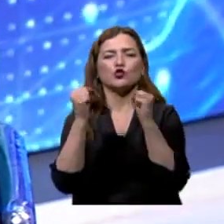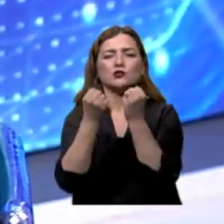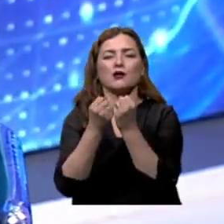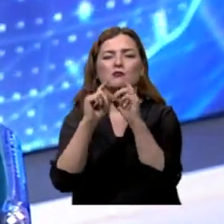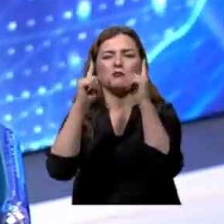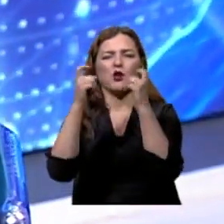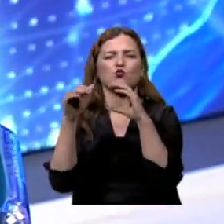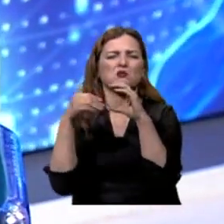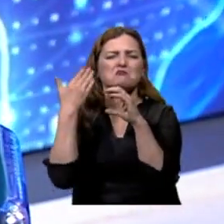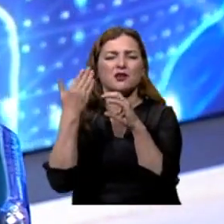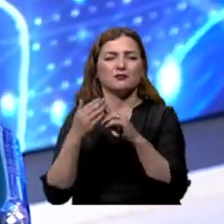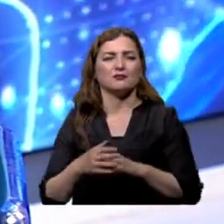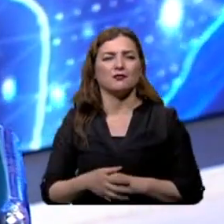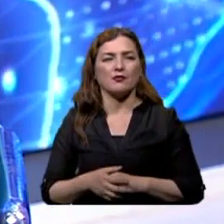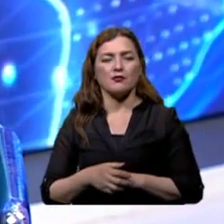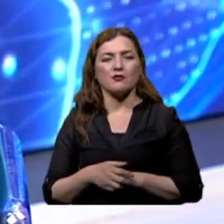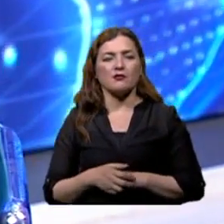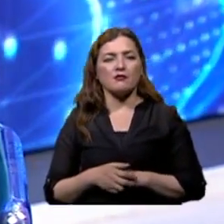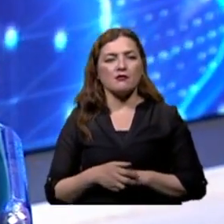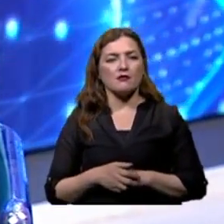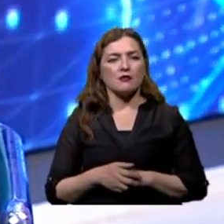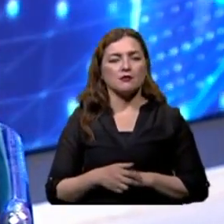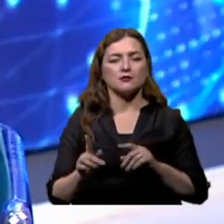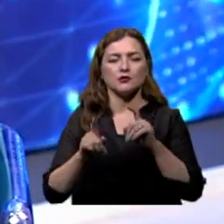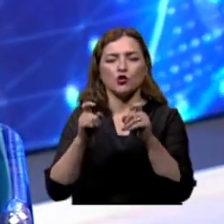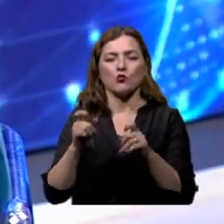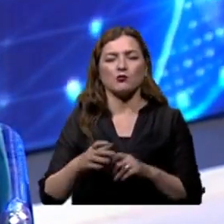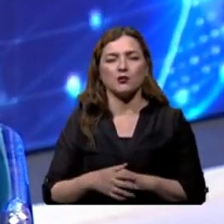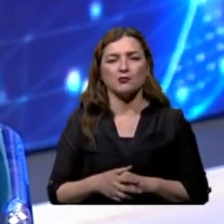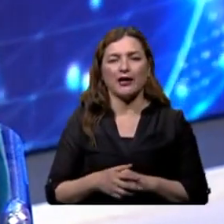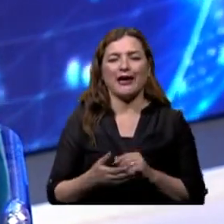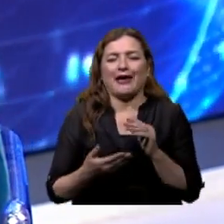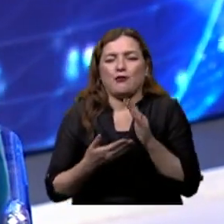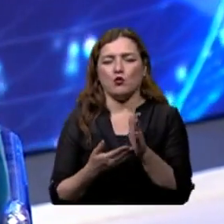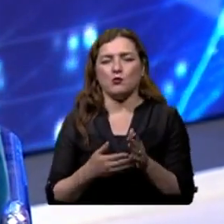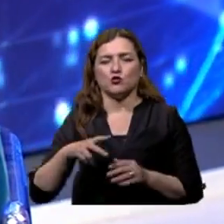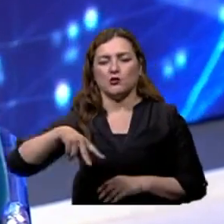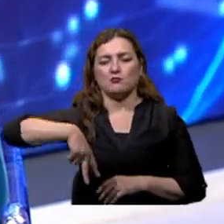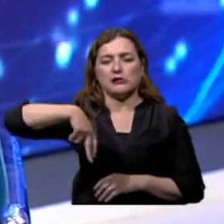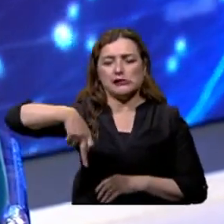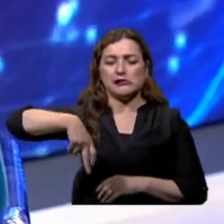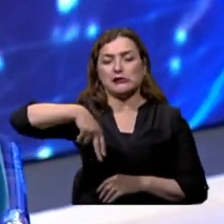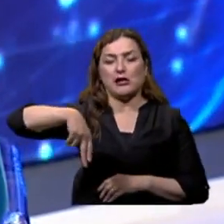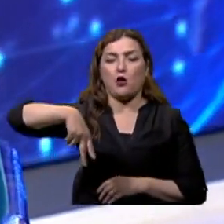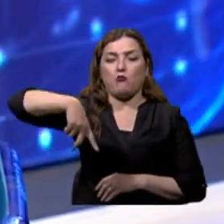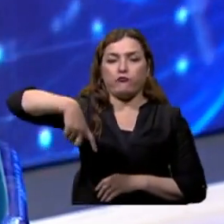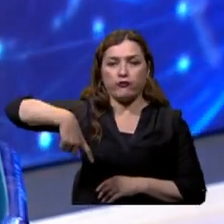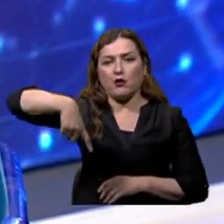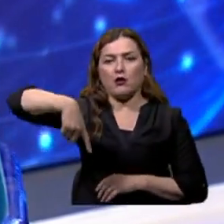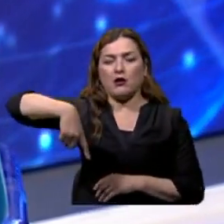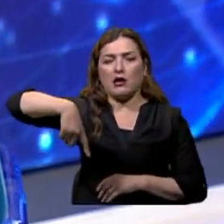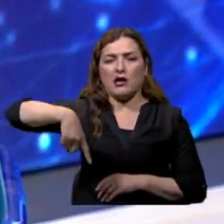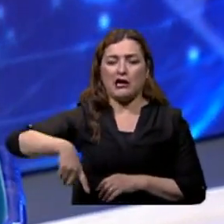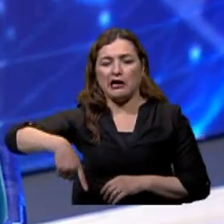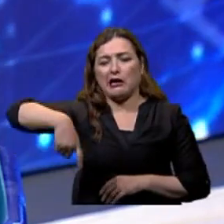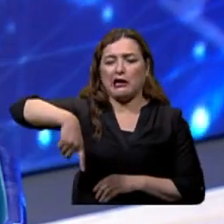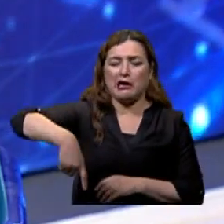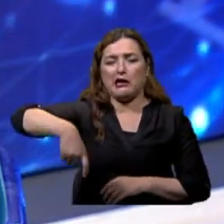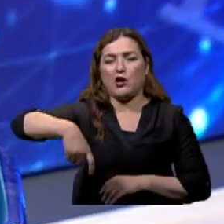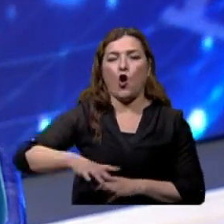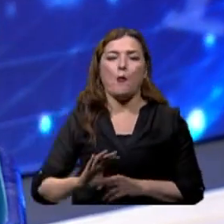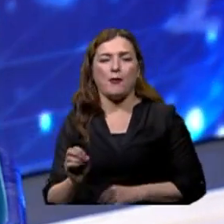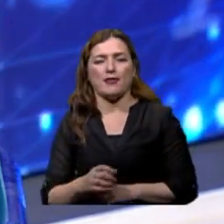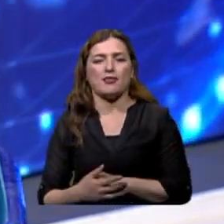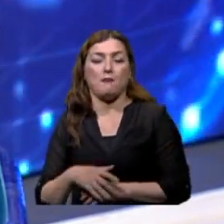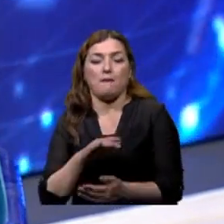preguntaban, cuando hacíamos nosotros la pregunta sobre el miembro fantasma. A veces se habla mucho que amputas del brazo derecho,